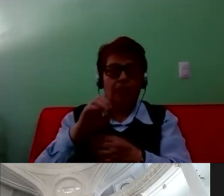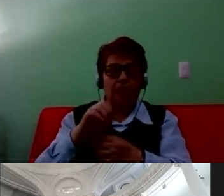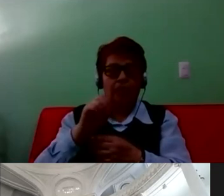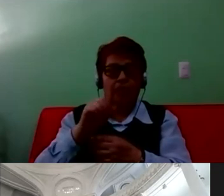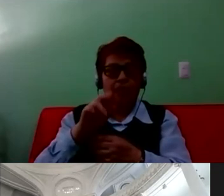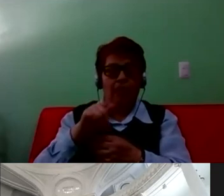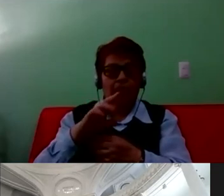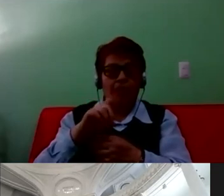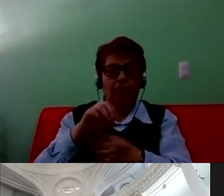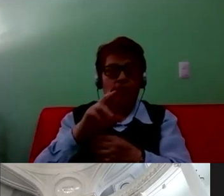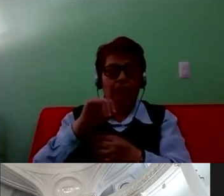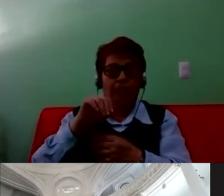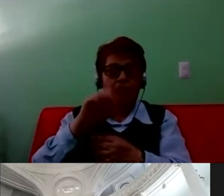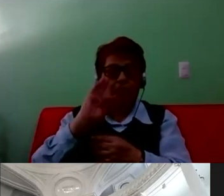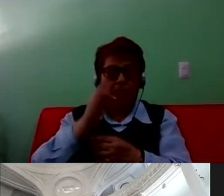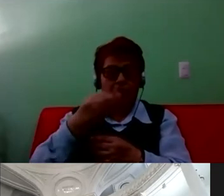favor.